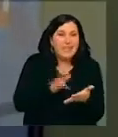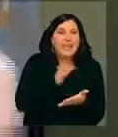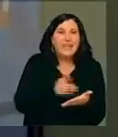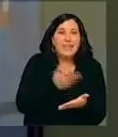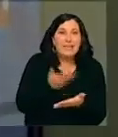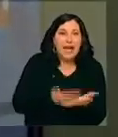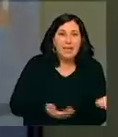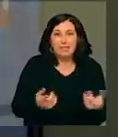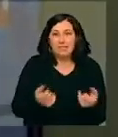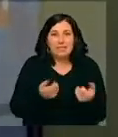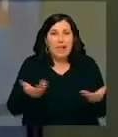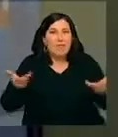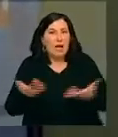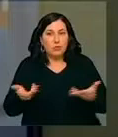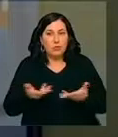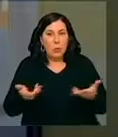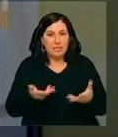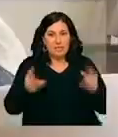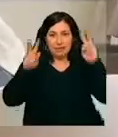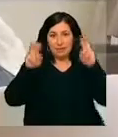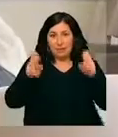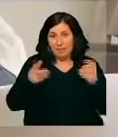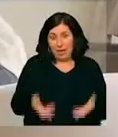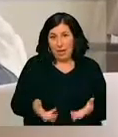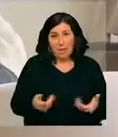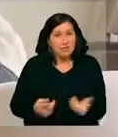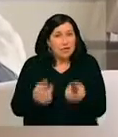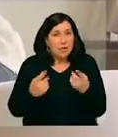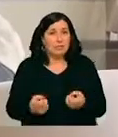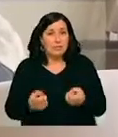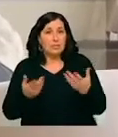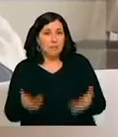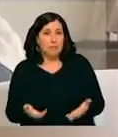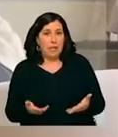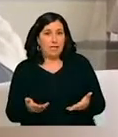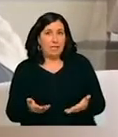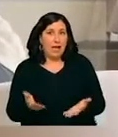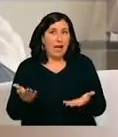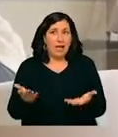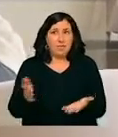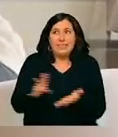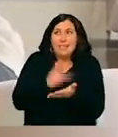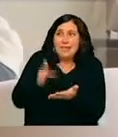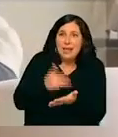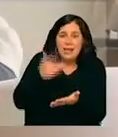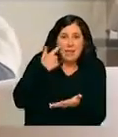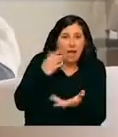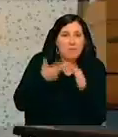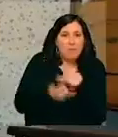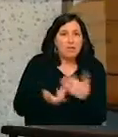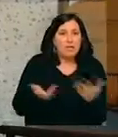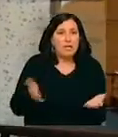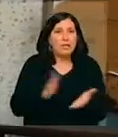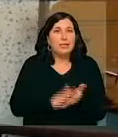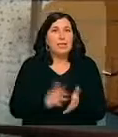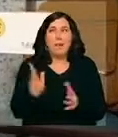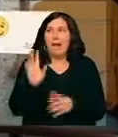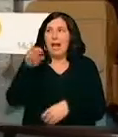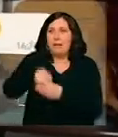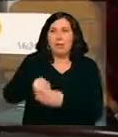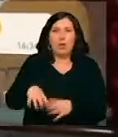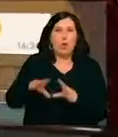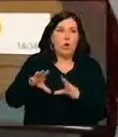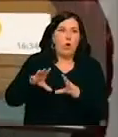como actualizar los temas en educación sexual. Era una necesidad hablar de entornos digitales, una necesidad tanto para los centros educativos, para